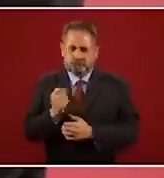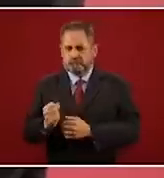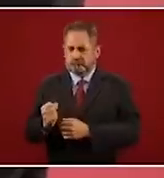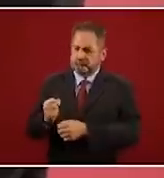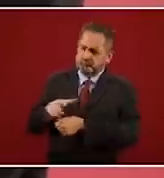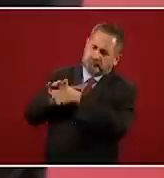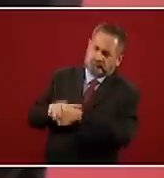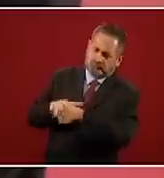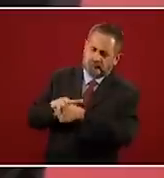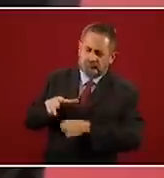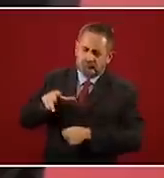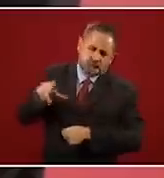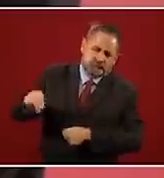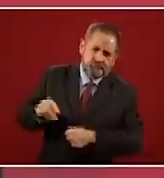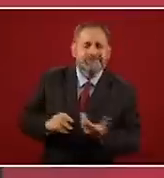coercitivas.